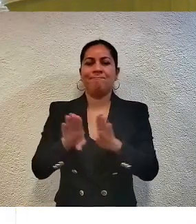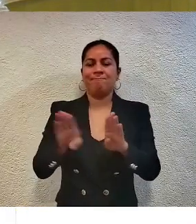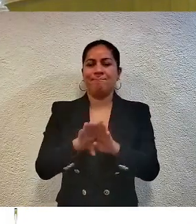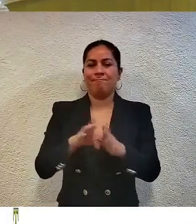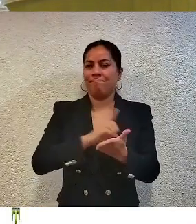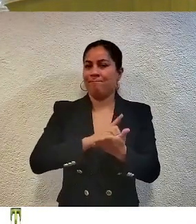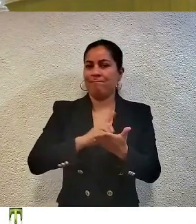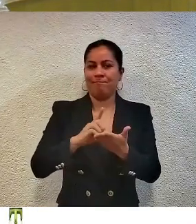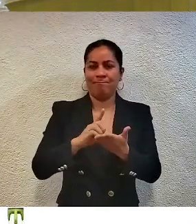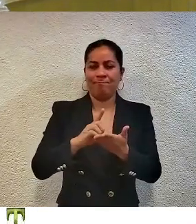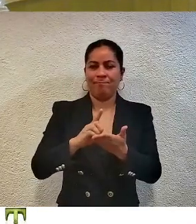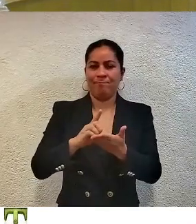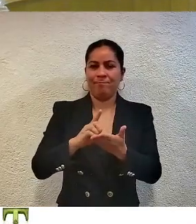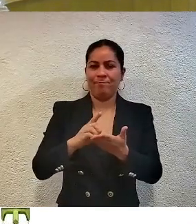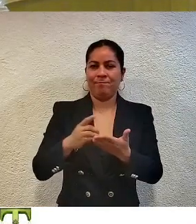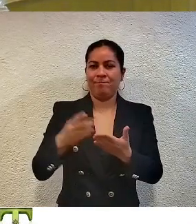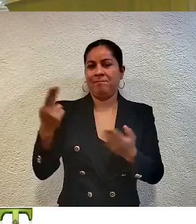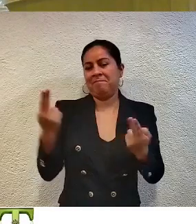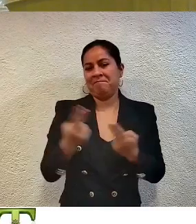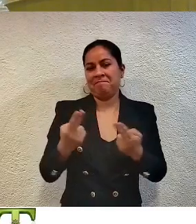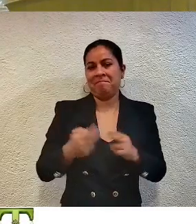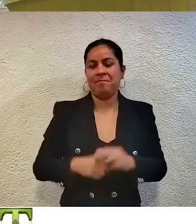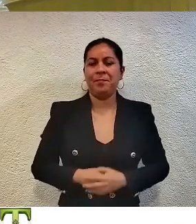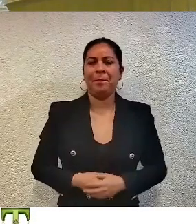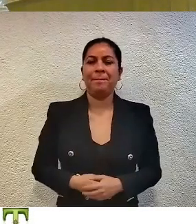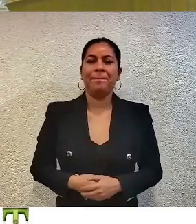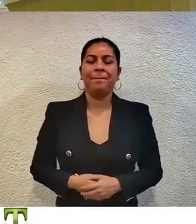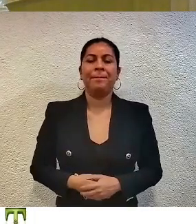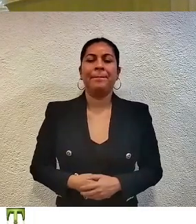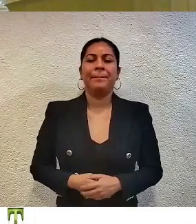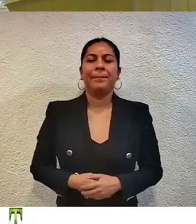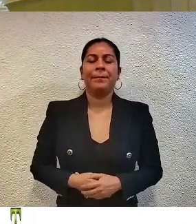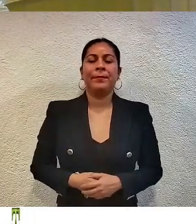sesión y, en consecuencia, notifíquese como en derecho corresponda.